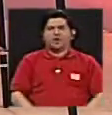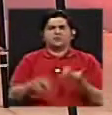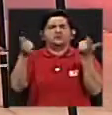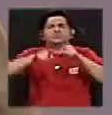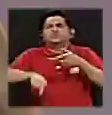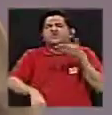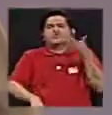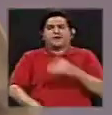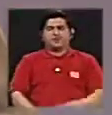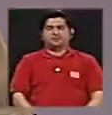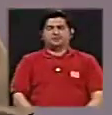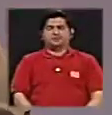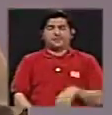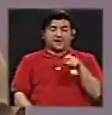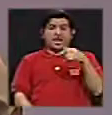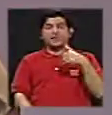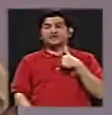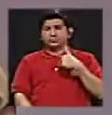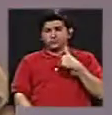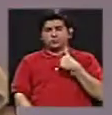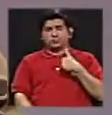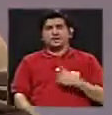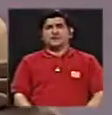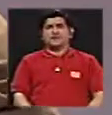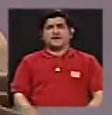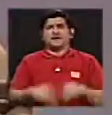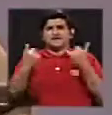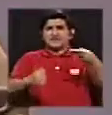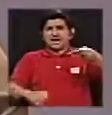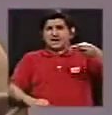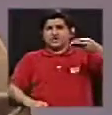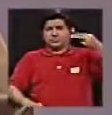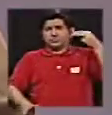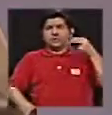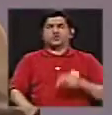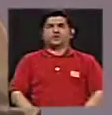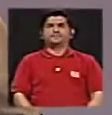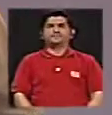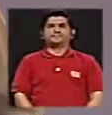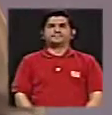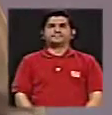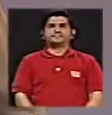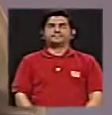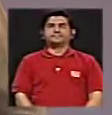ocurriendo? Sí, bueno, esto tiene antecedentes. En realidad,